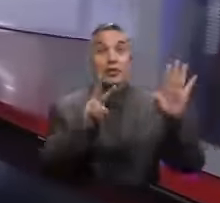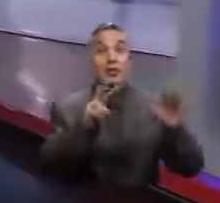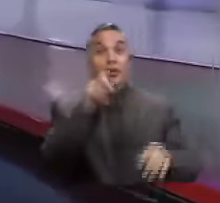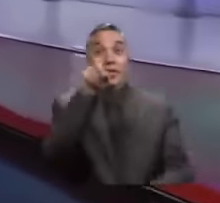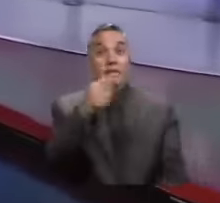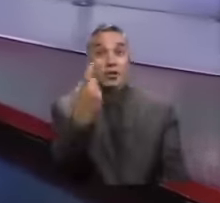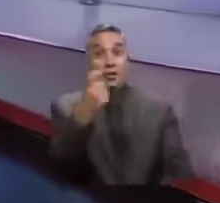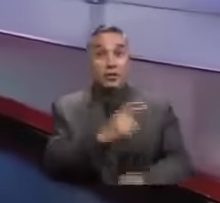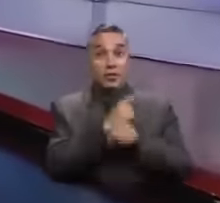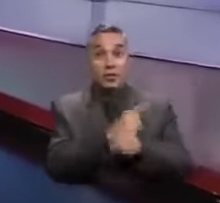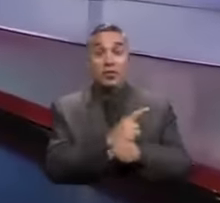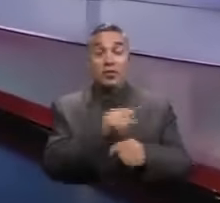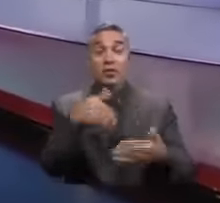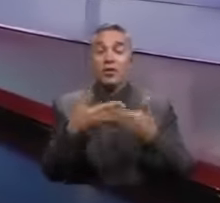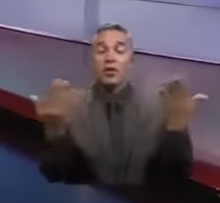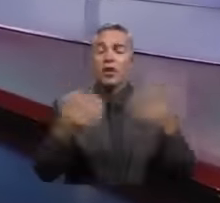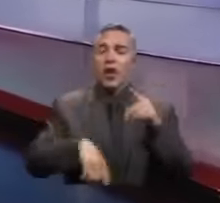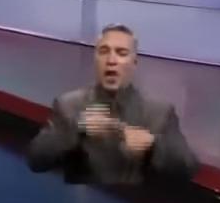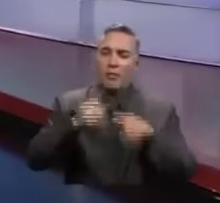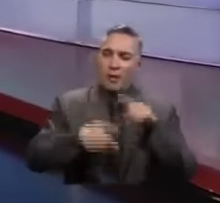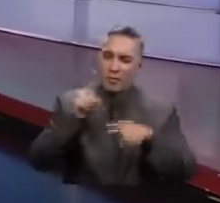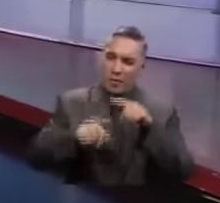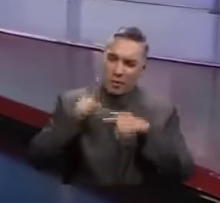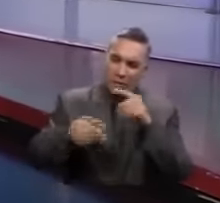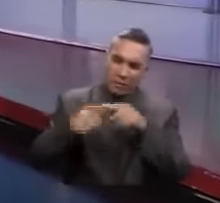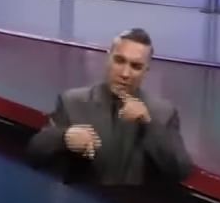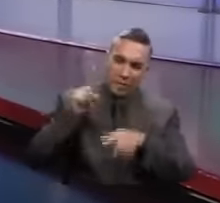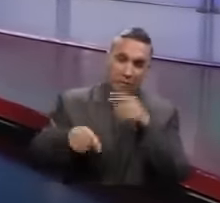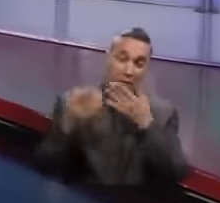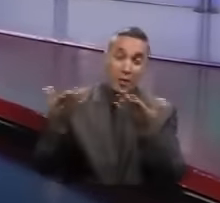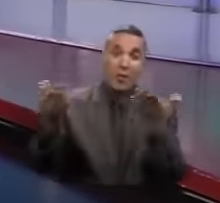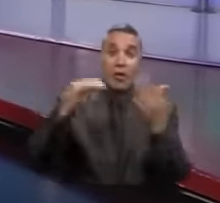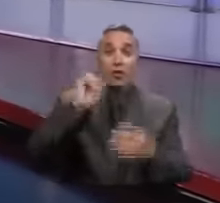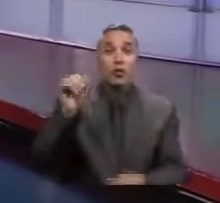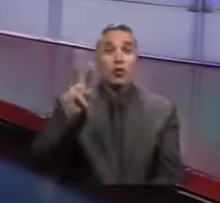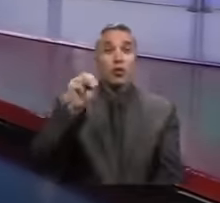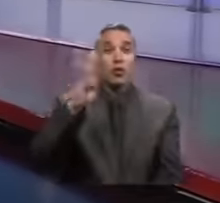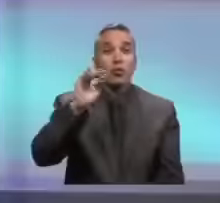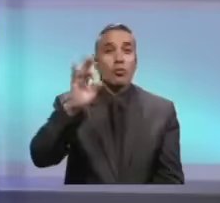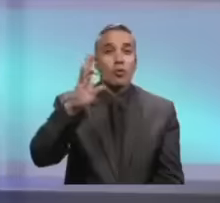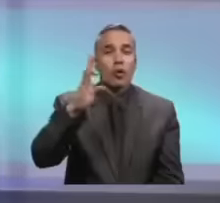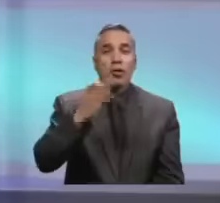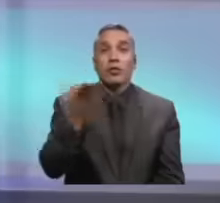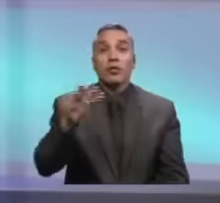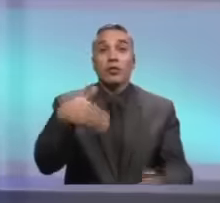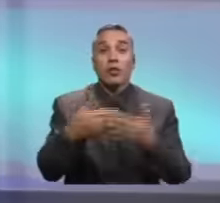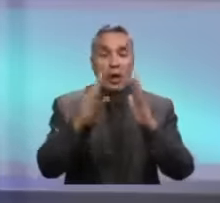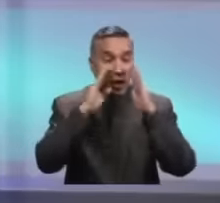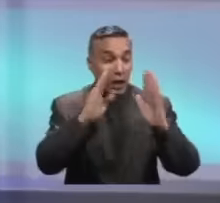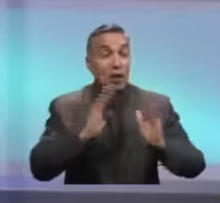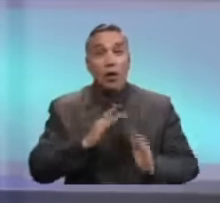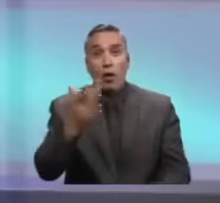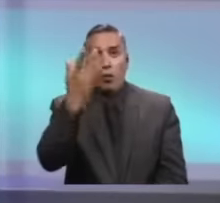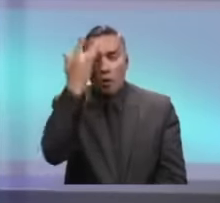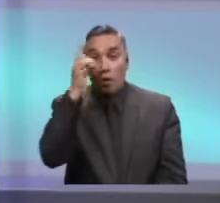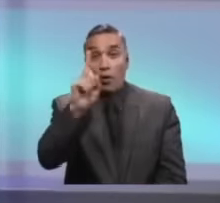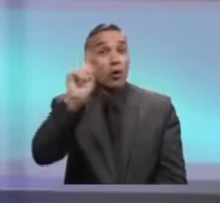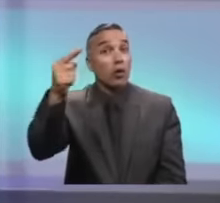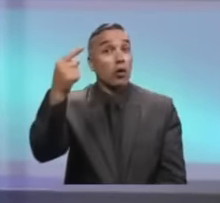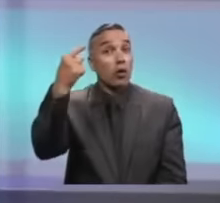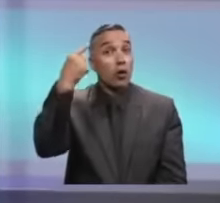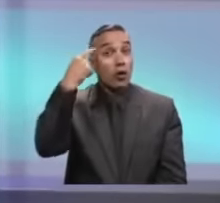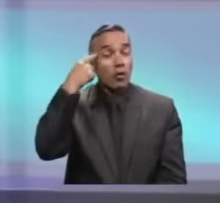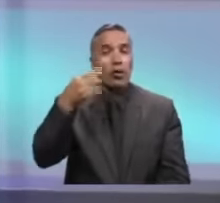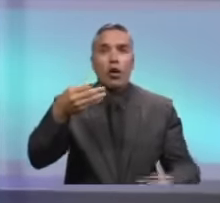minutos, 7 con 11 minutos, señor Jumblut, señor Jumblut, señor Jumblut, señor Jumblut, señor Jumblut. Televidentes, atención, porque el